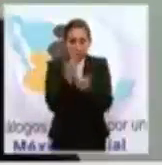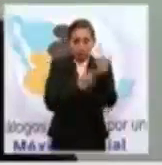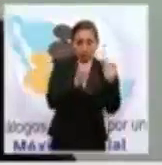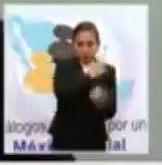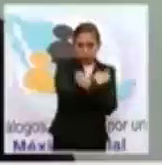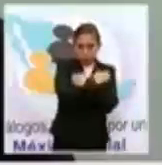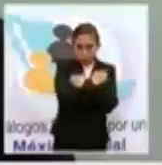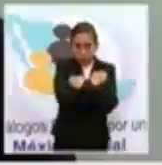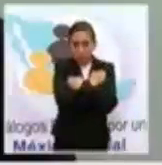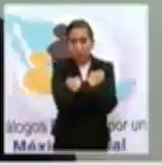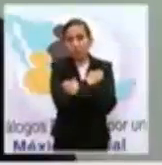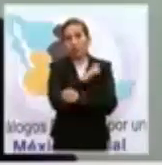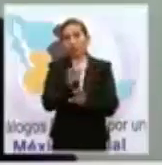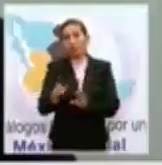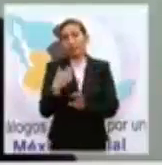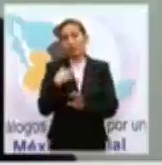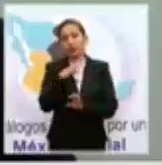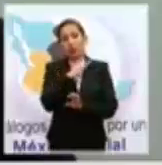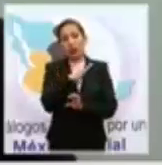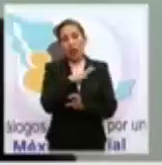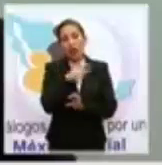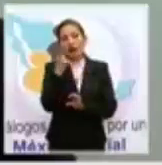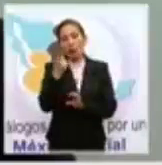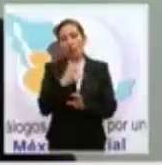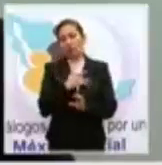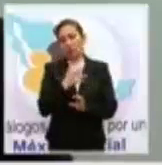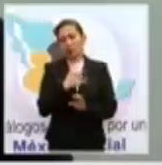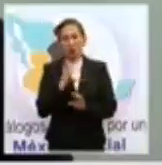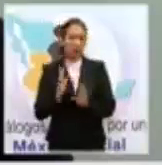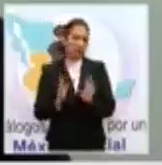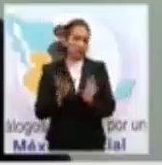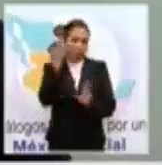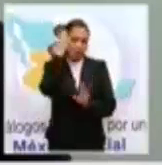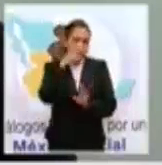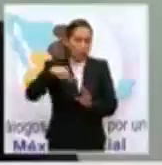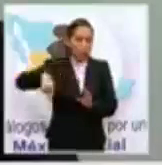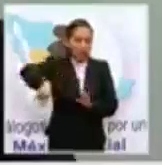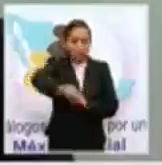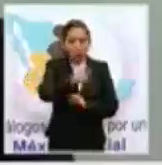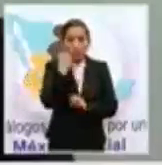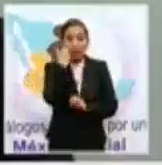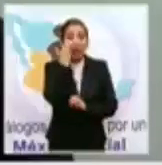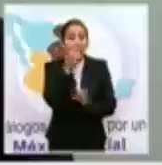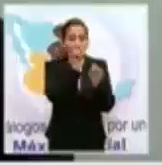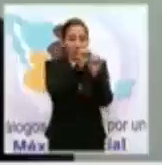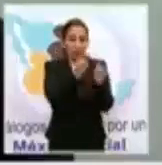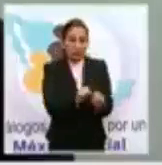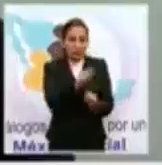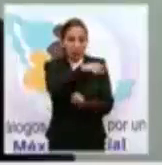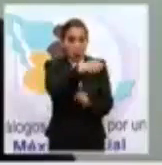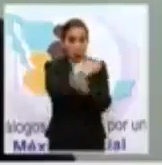educación. Diría, yo creo que también tengo una sensación de que todos sabemos qué queremos del sistema educativo,